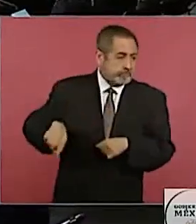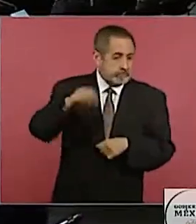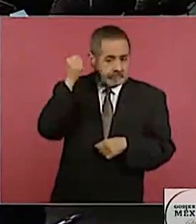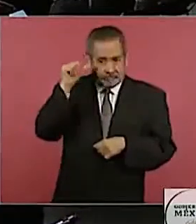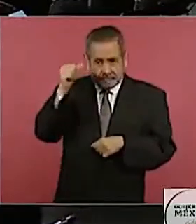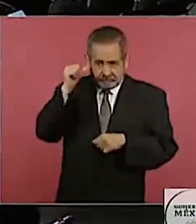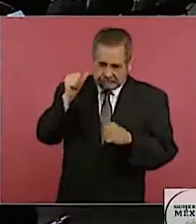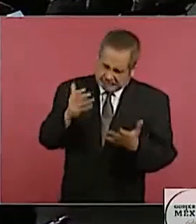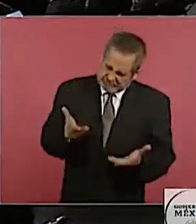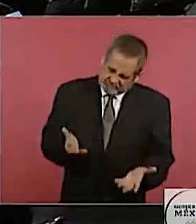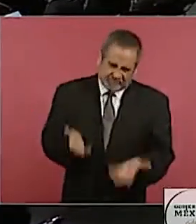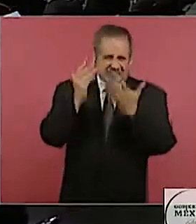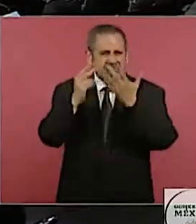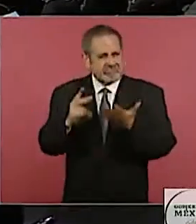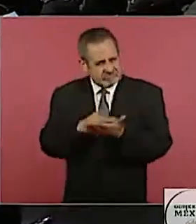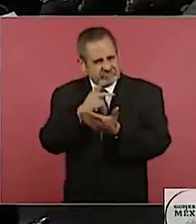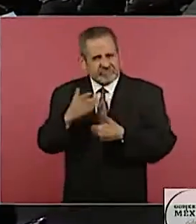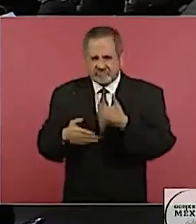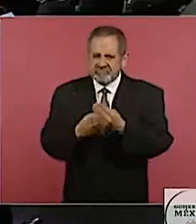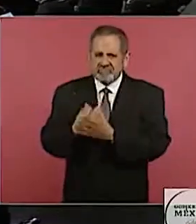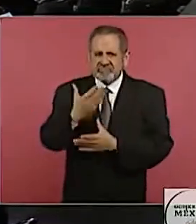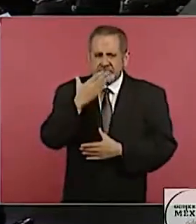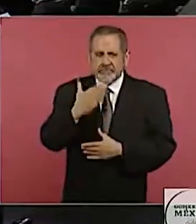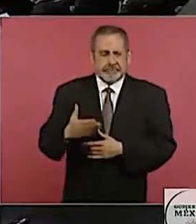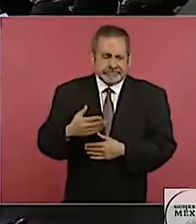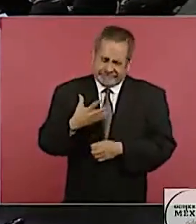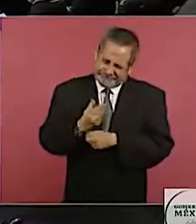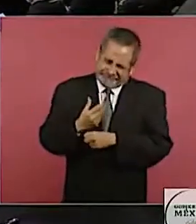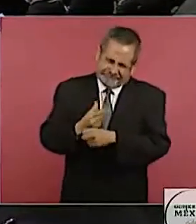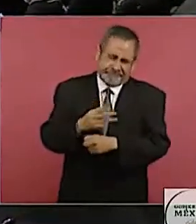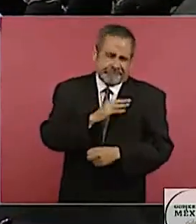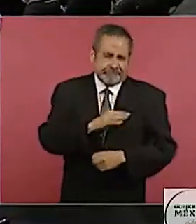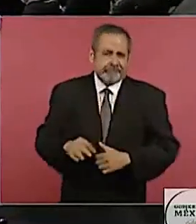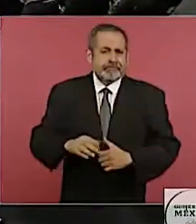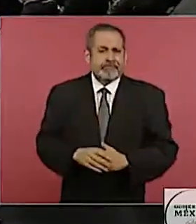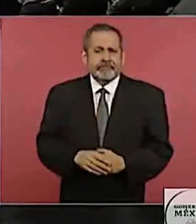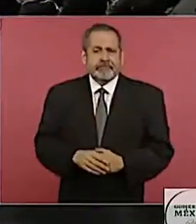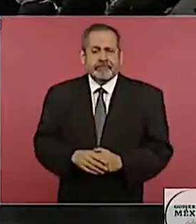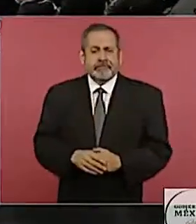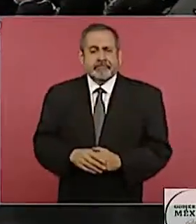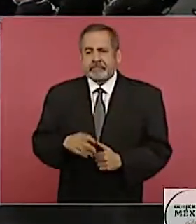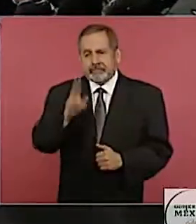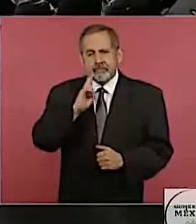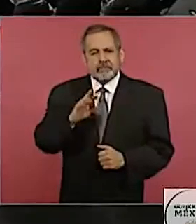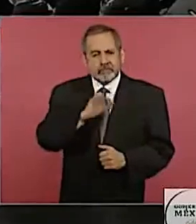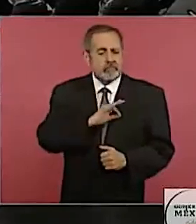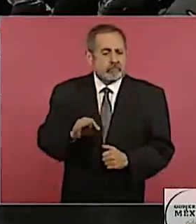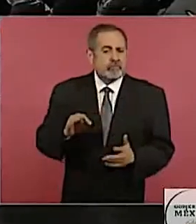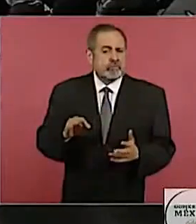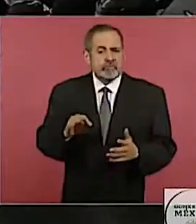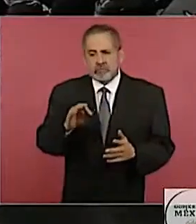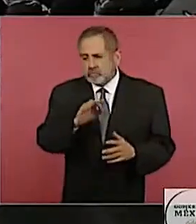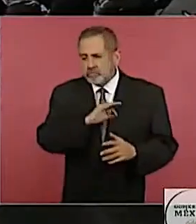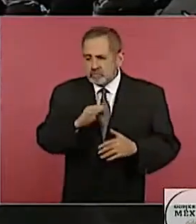lo vamos a hacer lo vamos a lograr lo más pronto